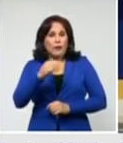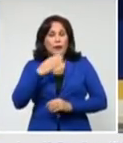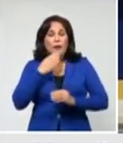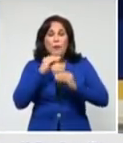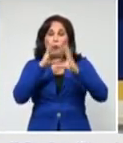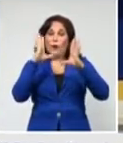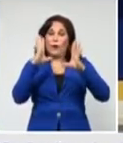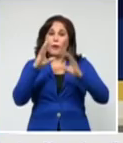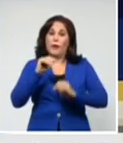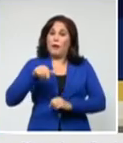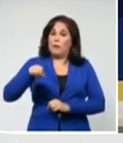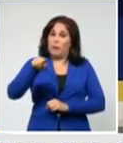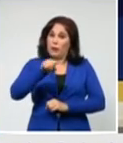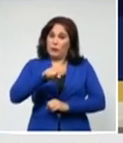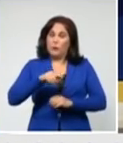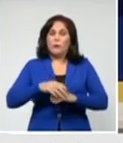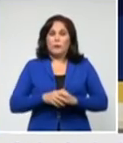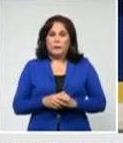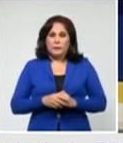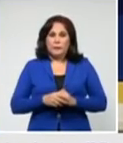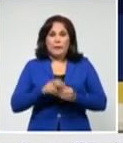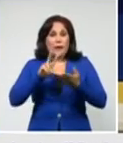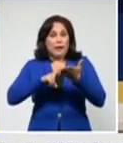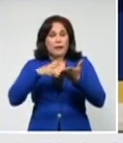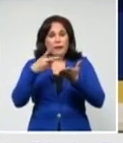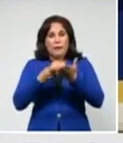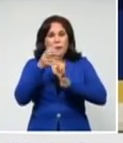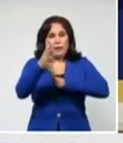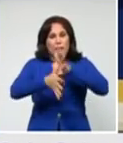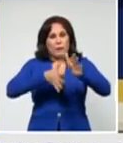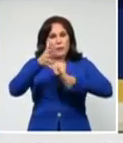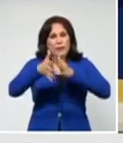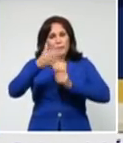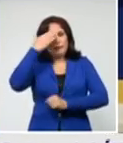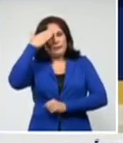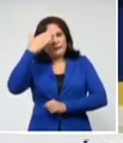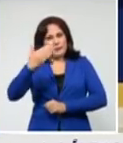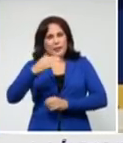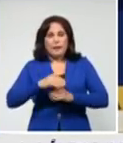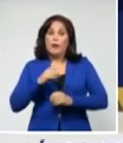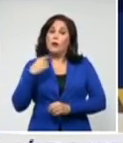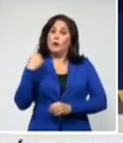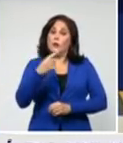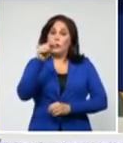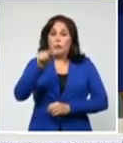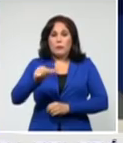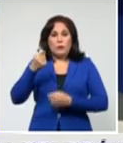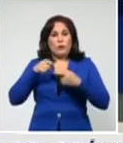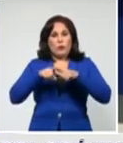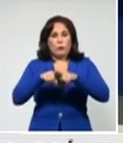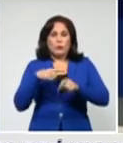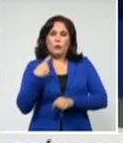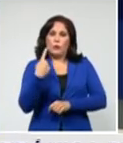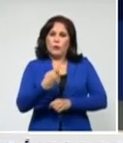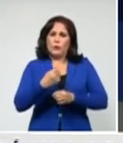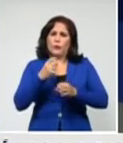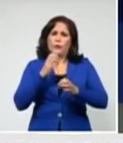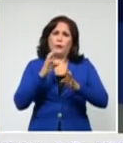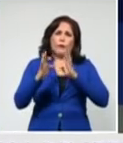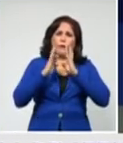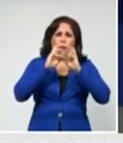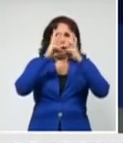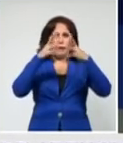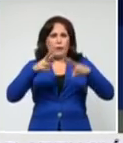acompañándonos, intérprete de lenguas de señas, y a todas las personas que nos siguen con la información